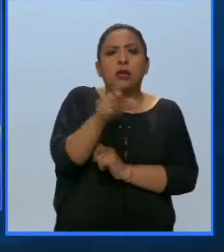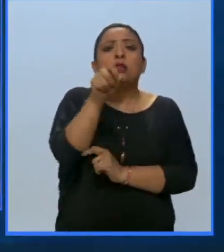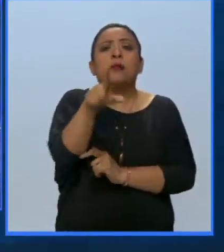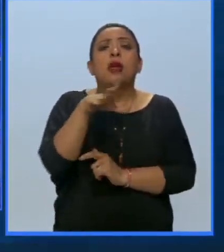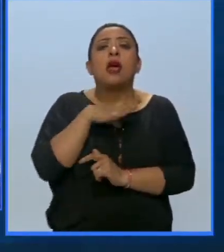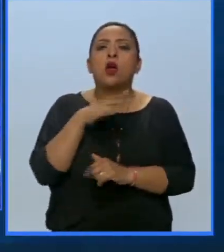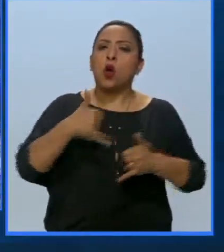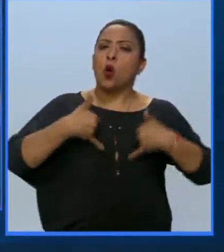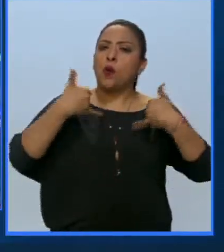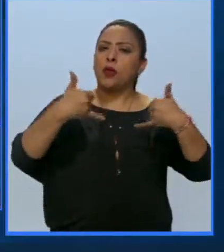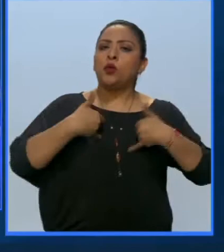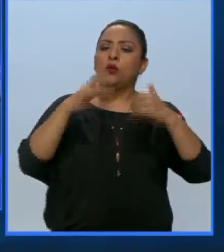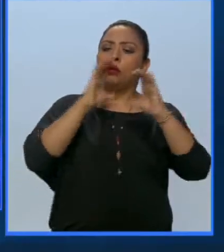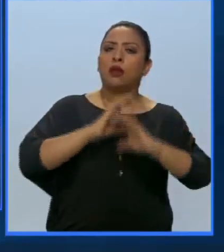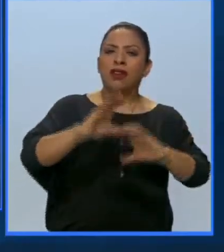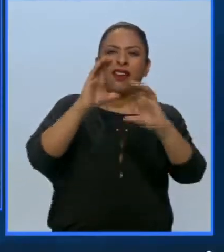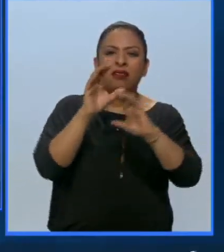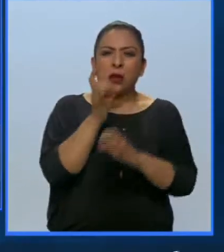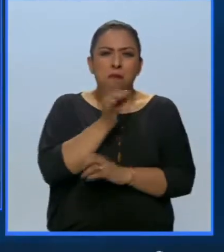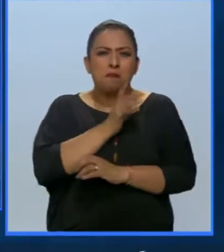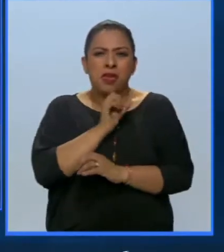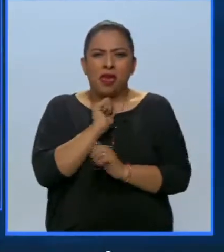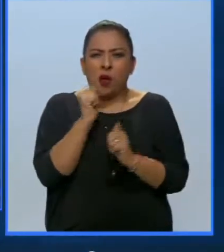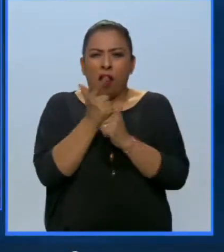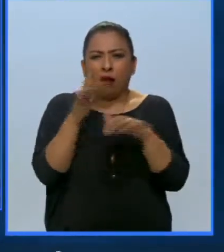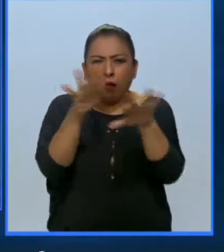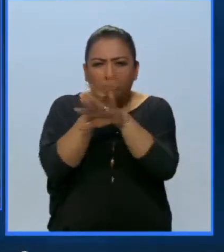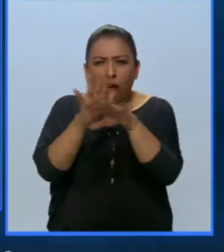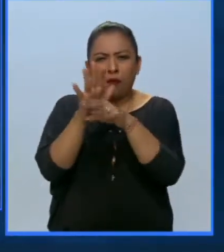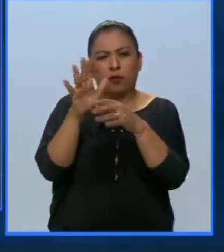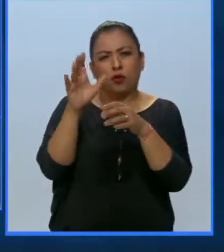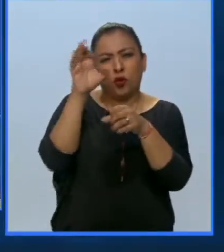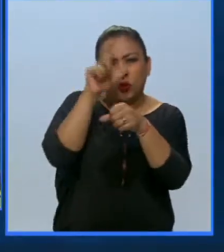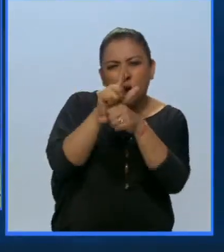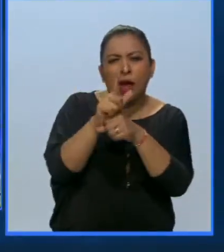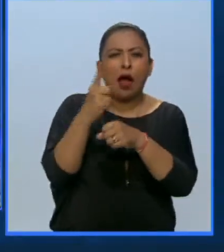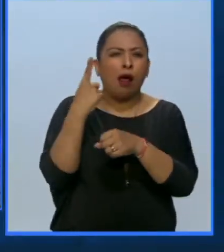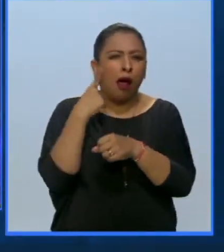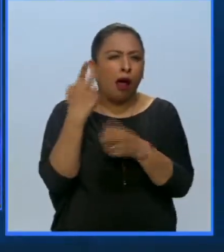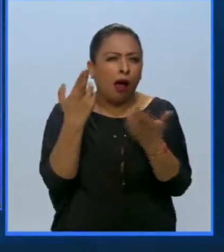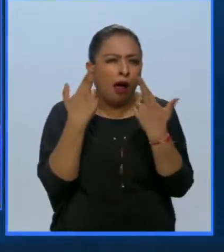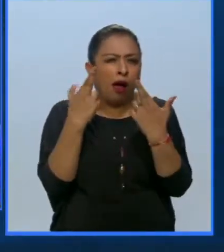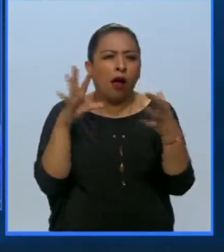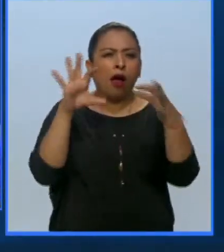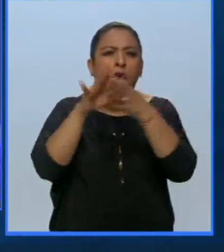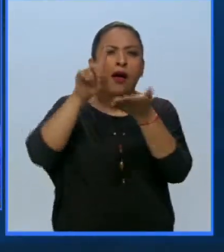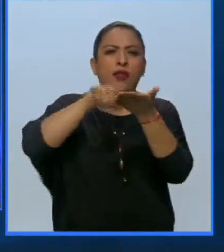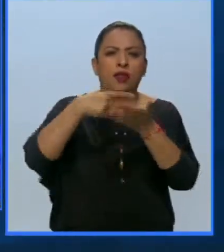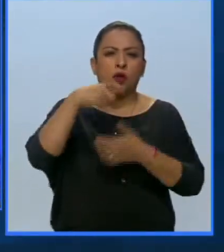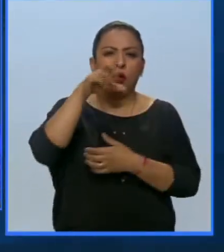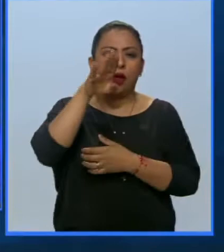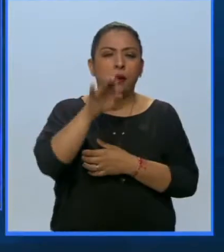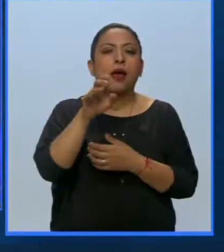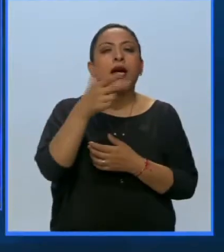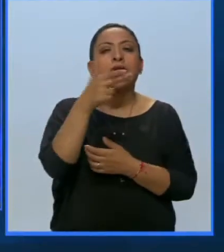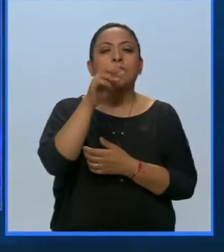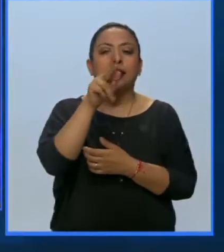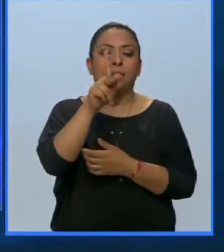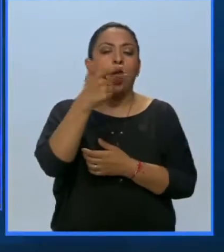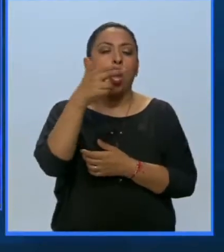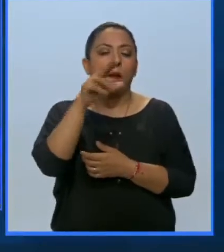también de una juventud que canta, sin temerle a la multiculturalidad sonora y lingüística que alberga Quebec a través del hip hop.